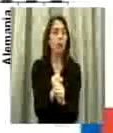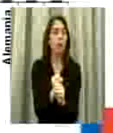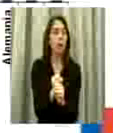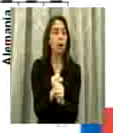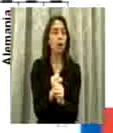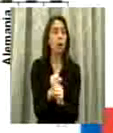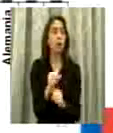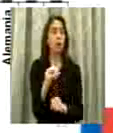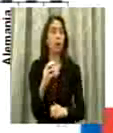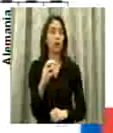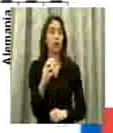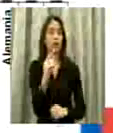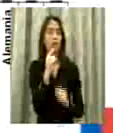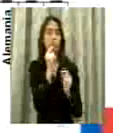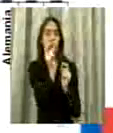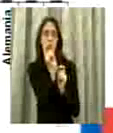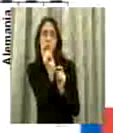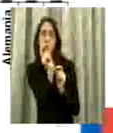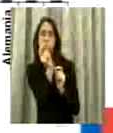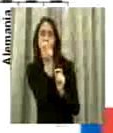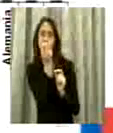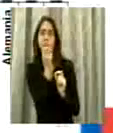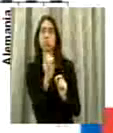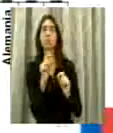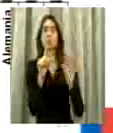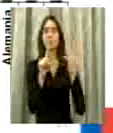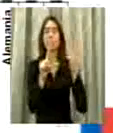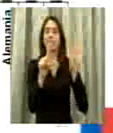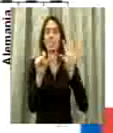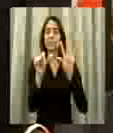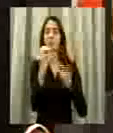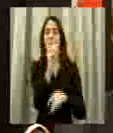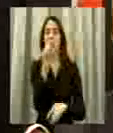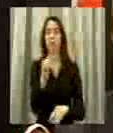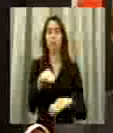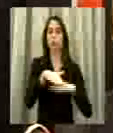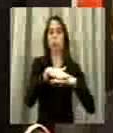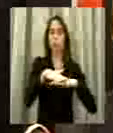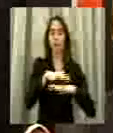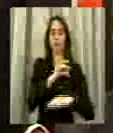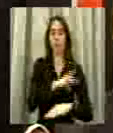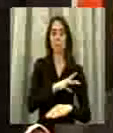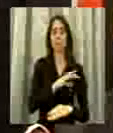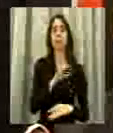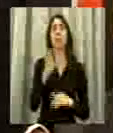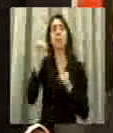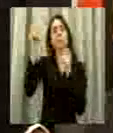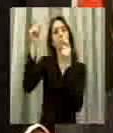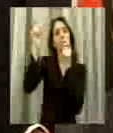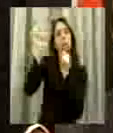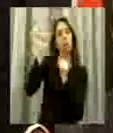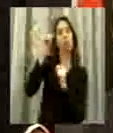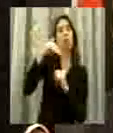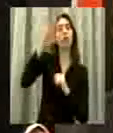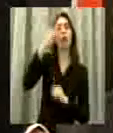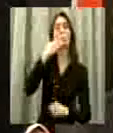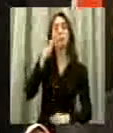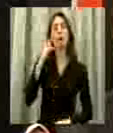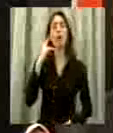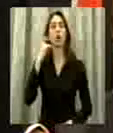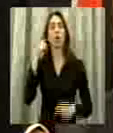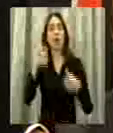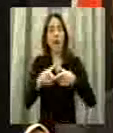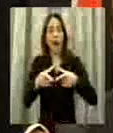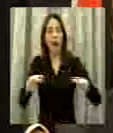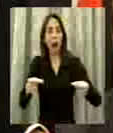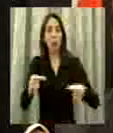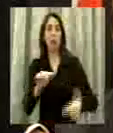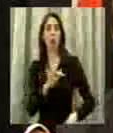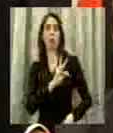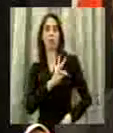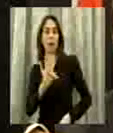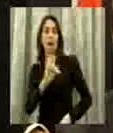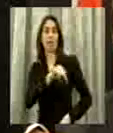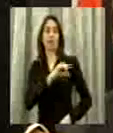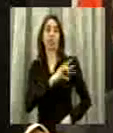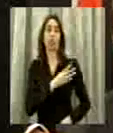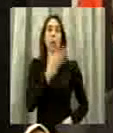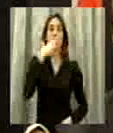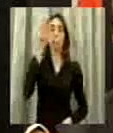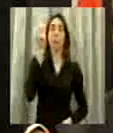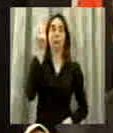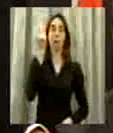Credit Default Swaps, a 5 años, 76 puntos base para Chile, poco por sobre Japón, mejor que Francia, mejor que muchos